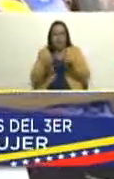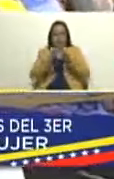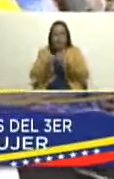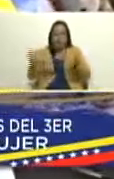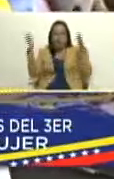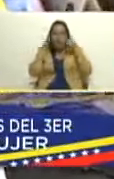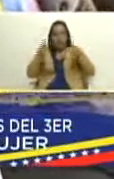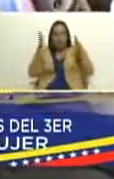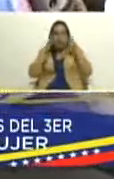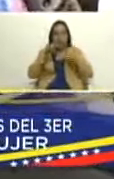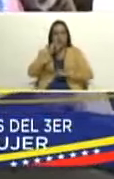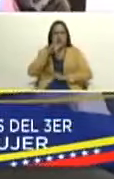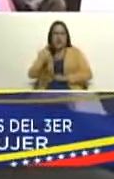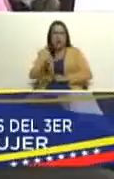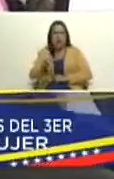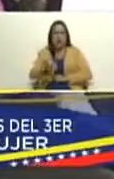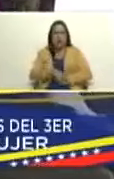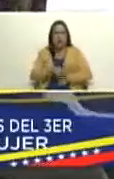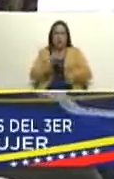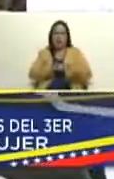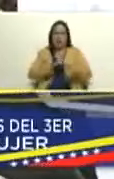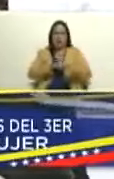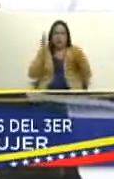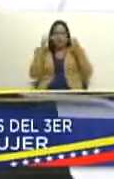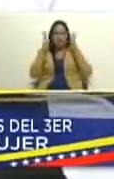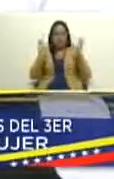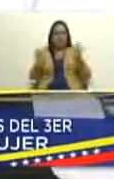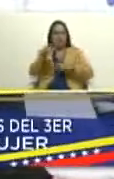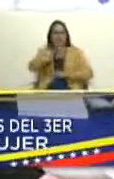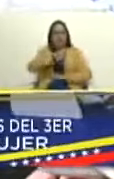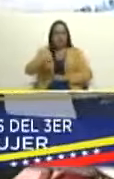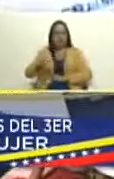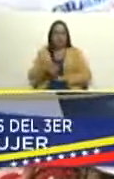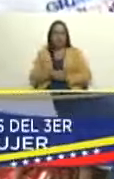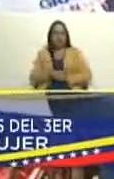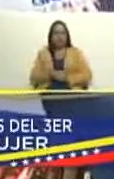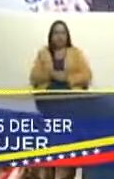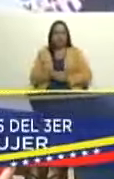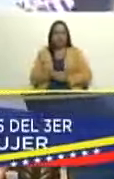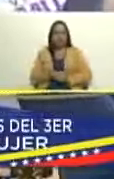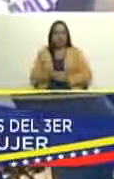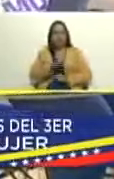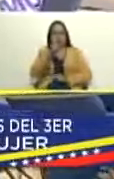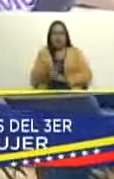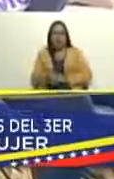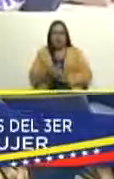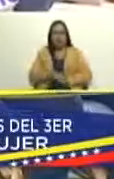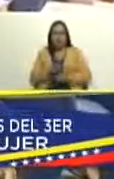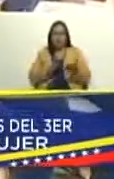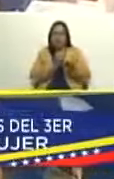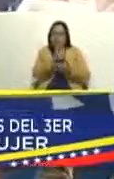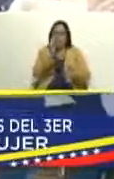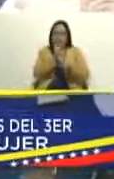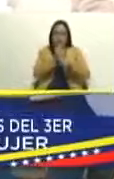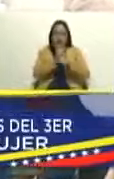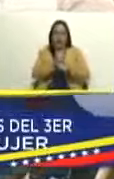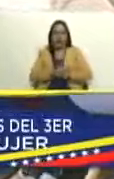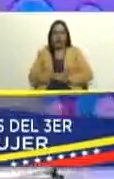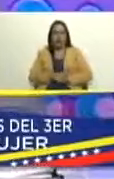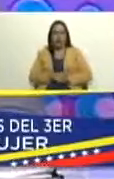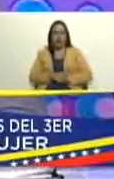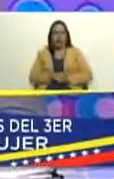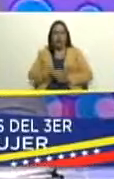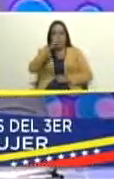información a tiempo, atención de la gente y trazando el rumbo. Y fue en medio de esos